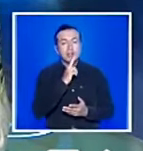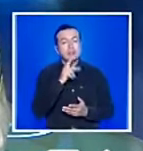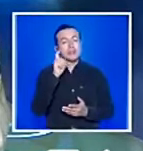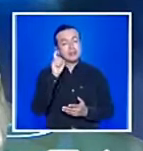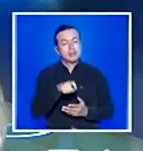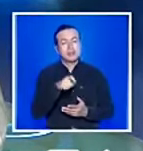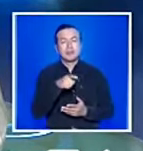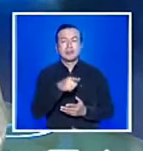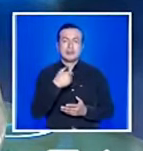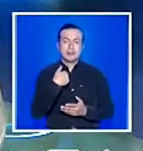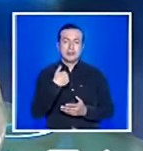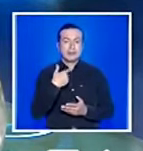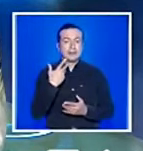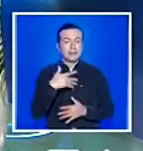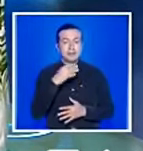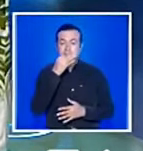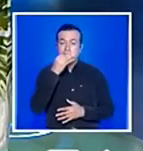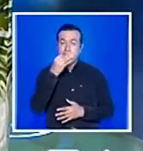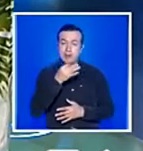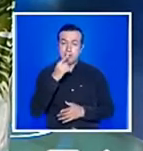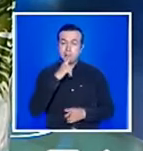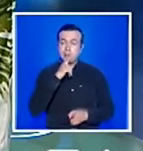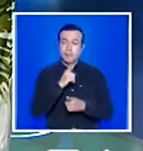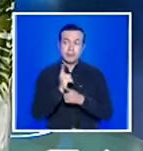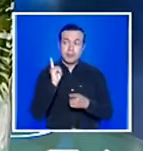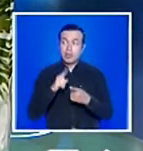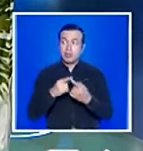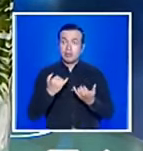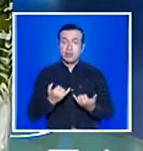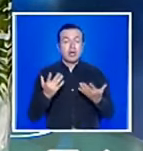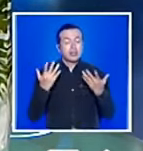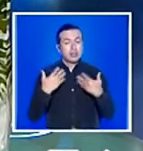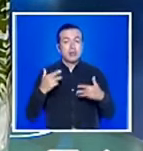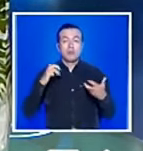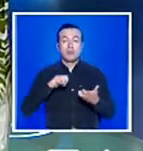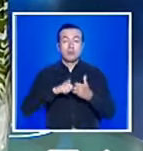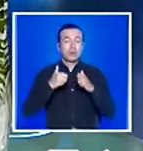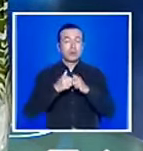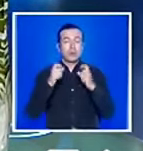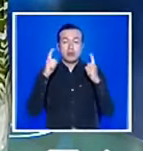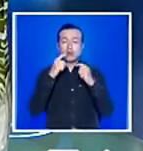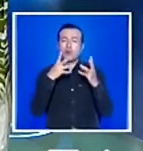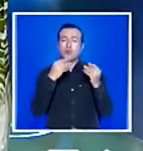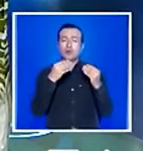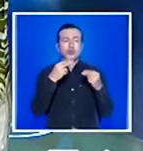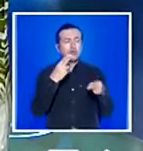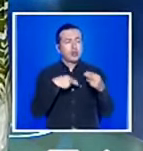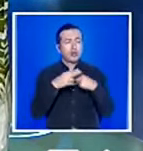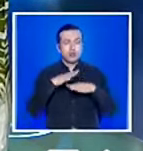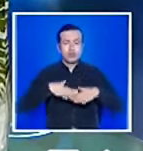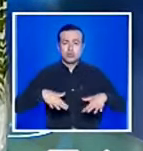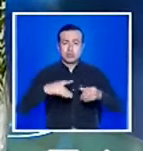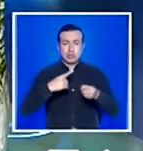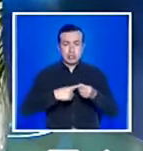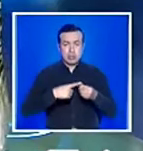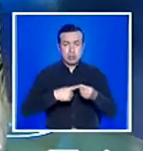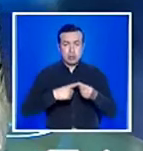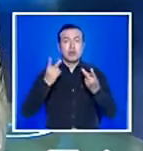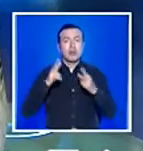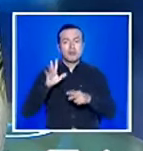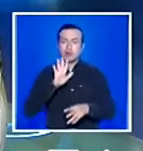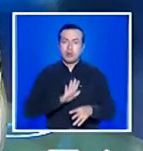energía eléctrica. Esta es una realidad que hoy por hoy ya están enfrentando un sinnúmero de negocios, no solo en Quito, sino en el país. Y aquí hay dos problemas.